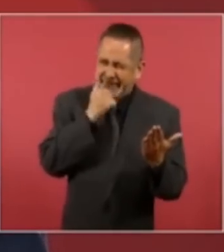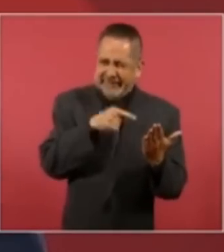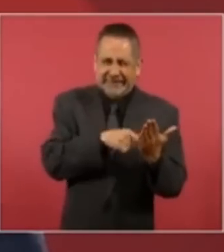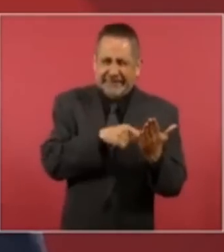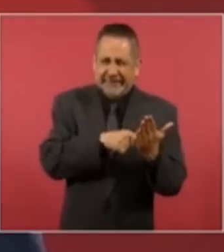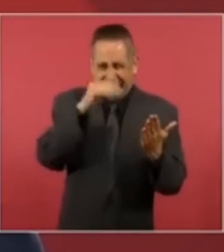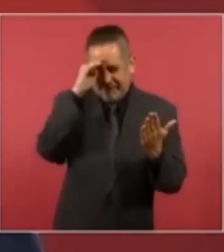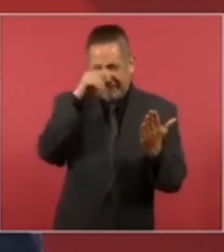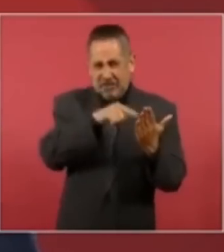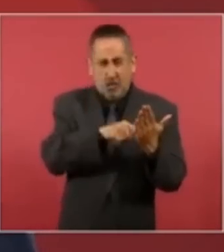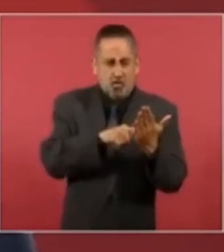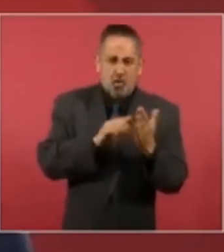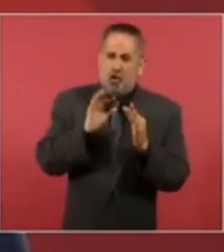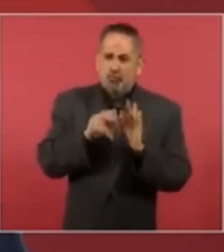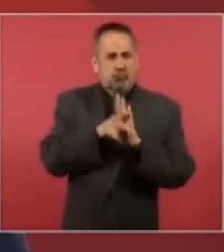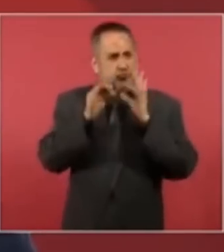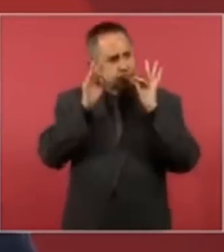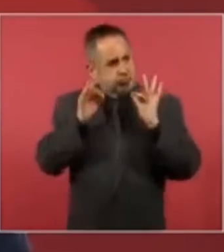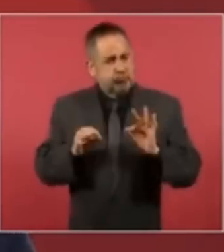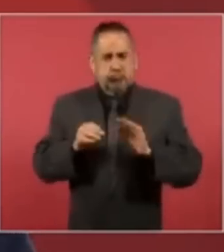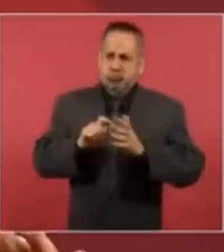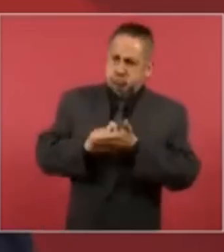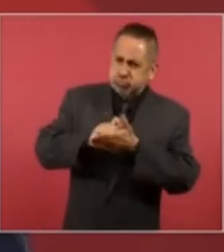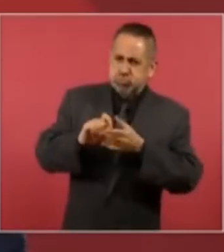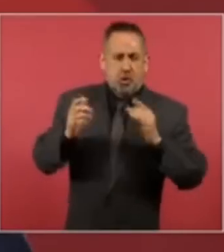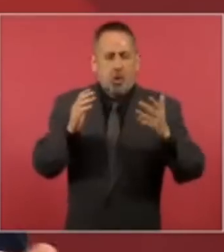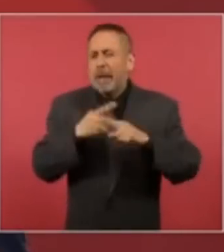de pensarla con un rigor periodístico a partir de